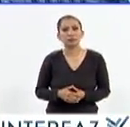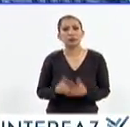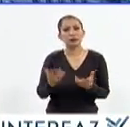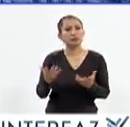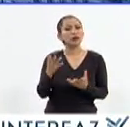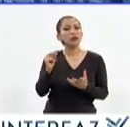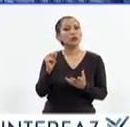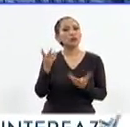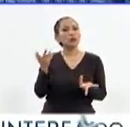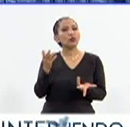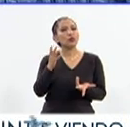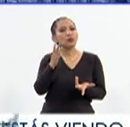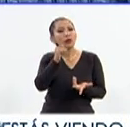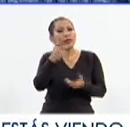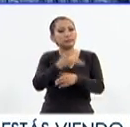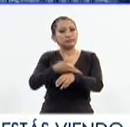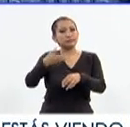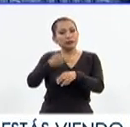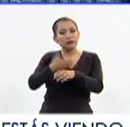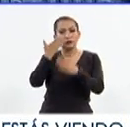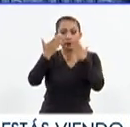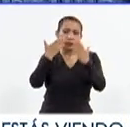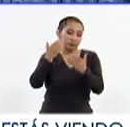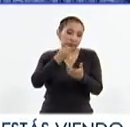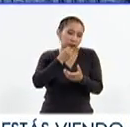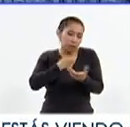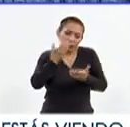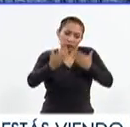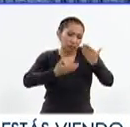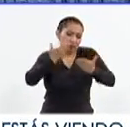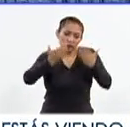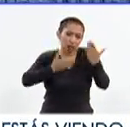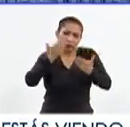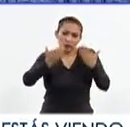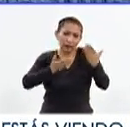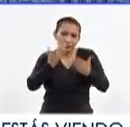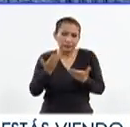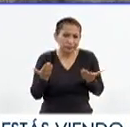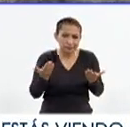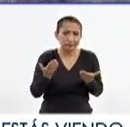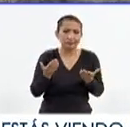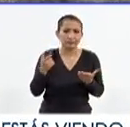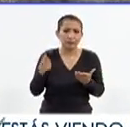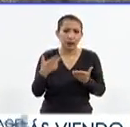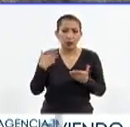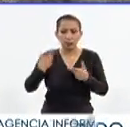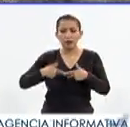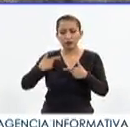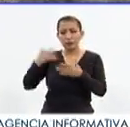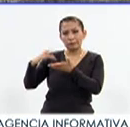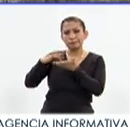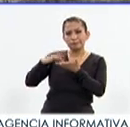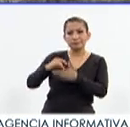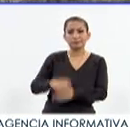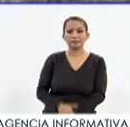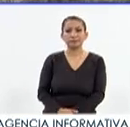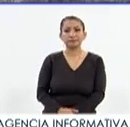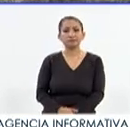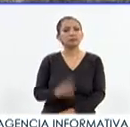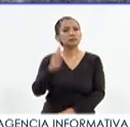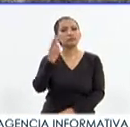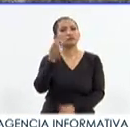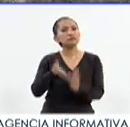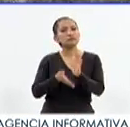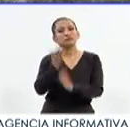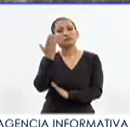llevar, no es nada que no se pueda resolver estudiando. Entonces estudiando mucho y pues con gente que te apoya. ¿A qué